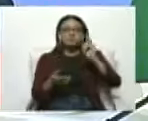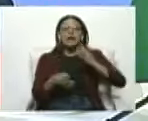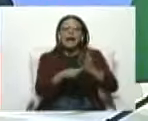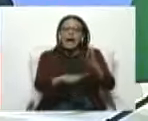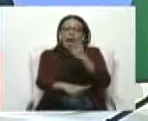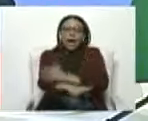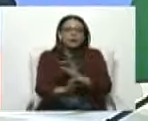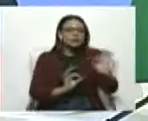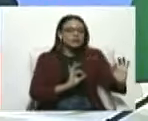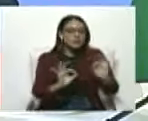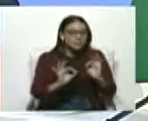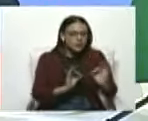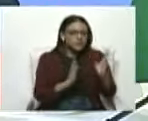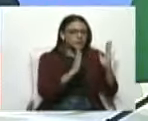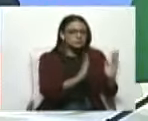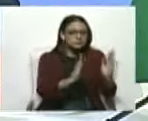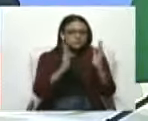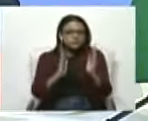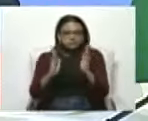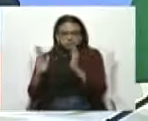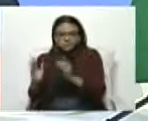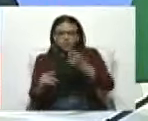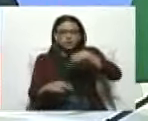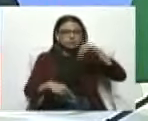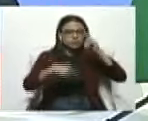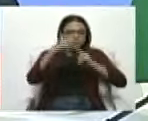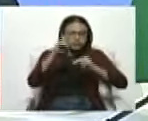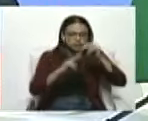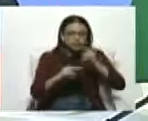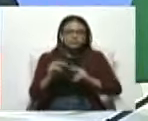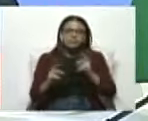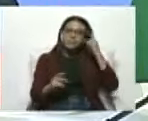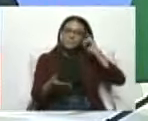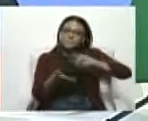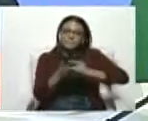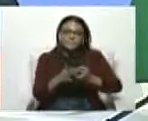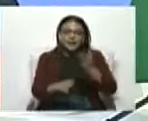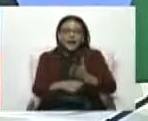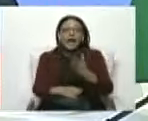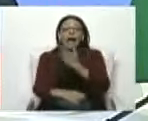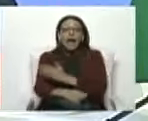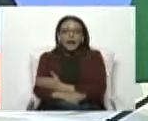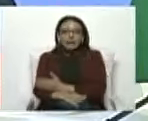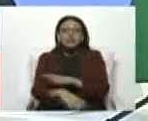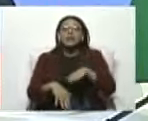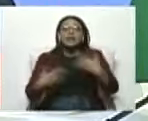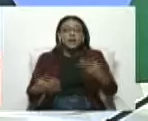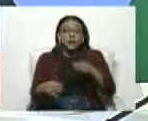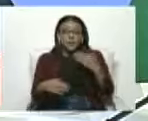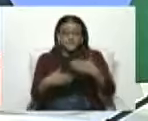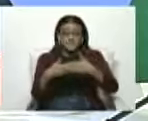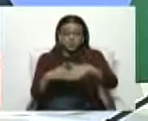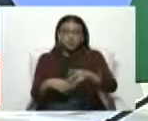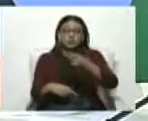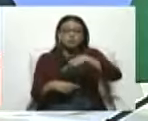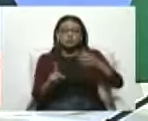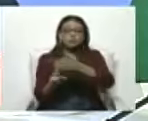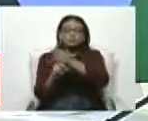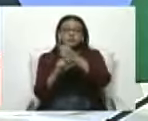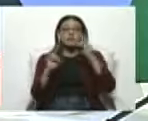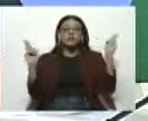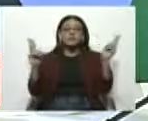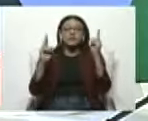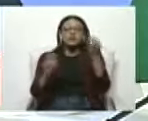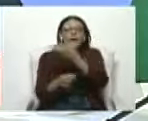debe planificarse, una victoria que debe construirse. Para que sea una victoria perfecta, la